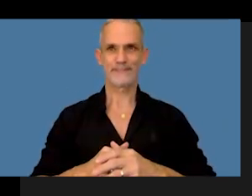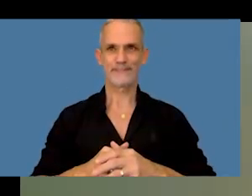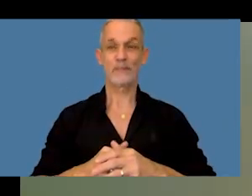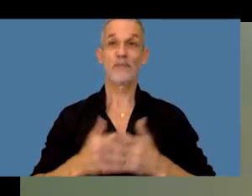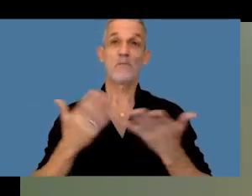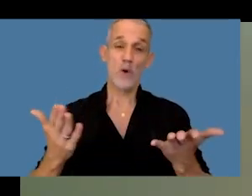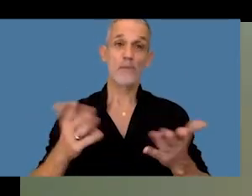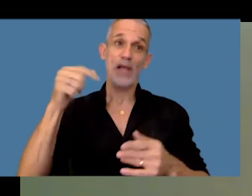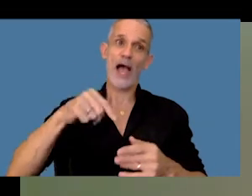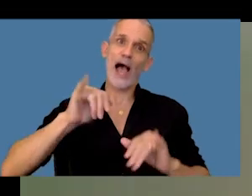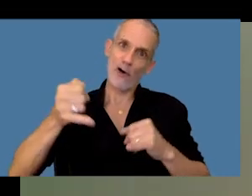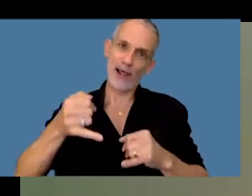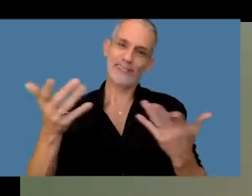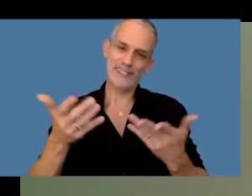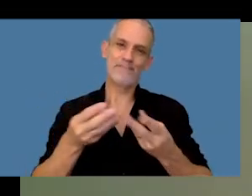Bueno, entonces ahora sí,